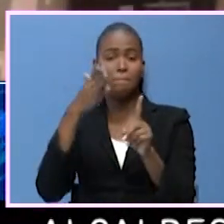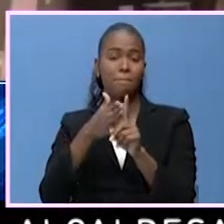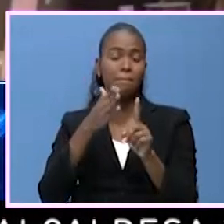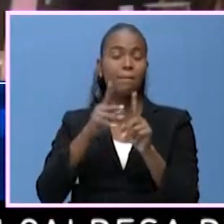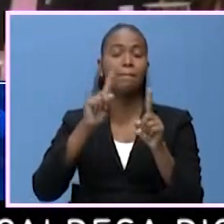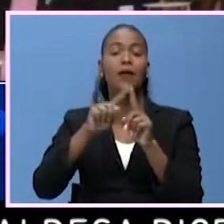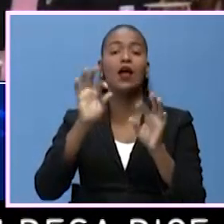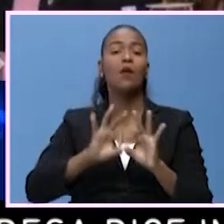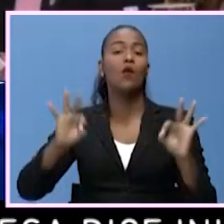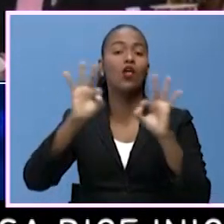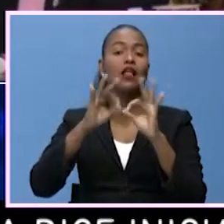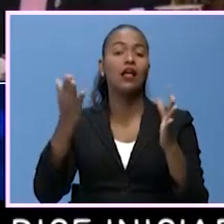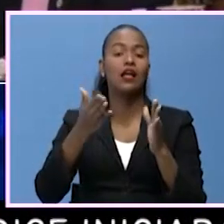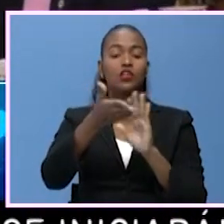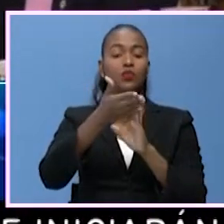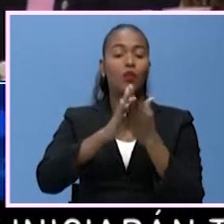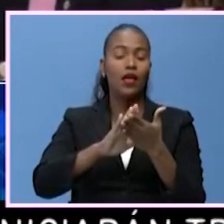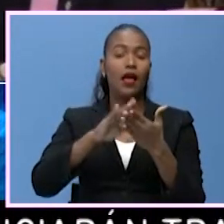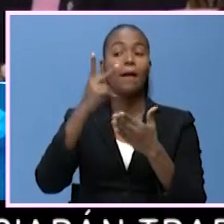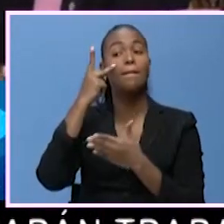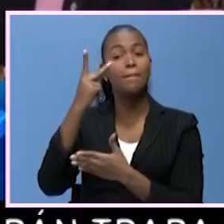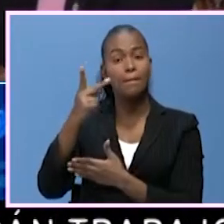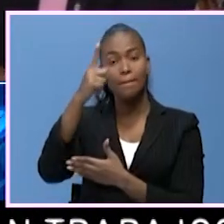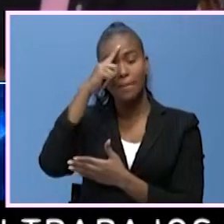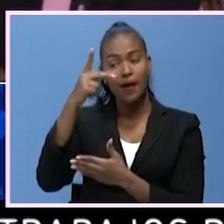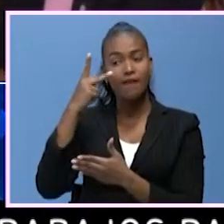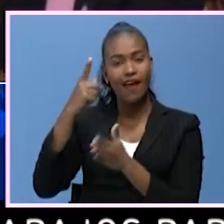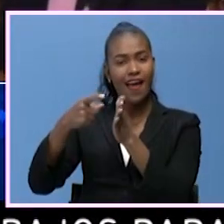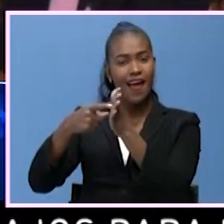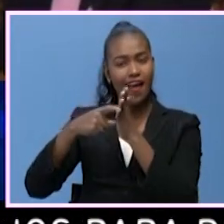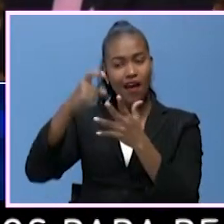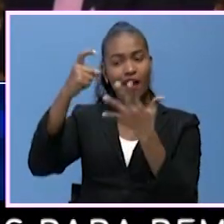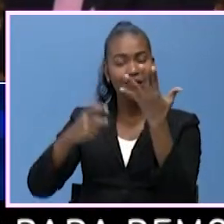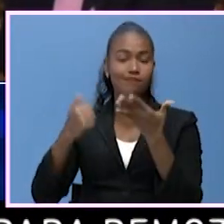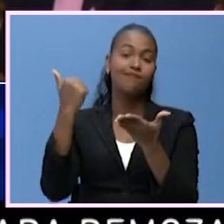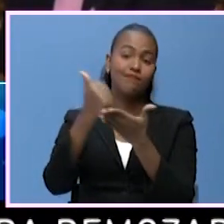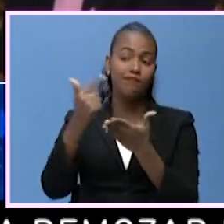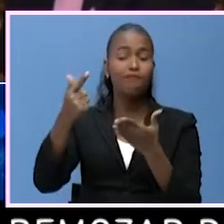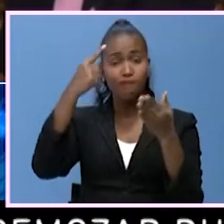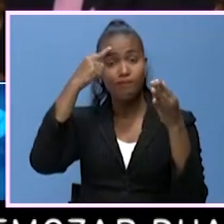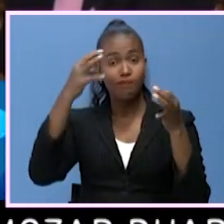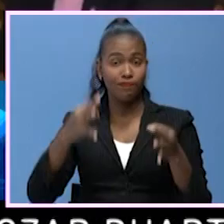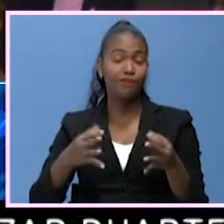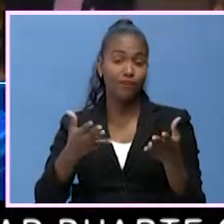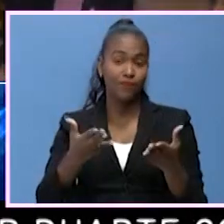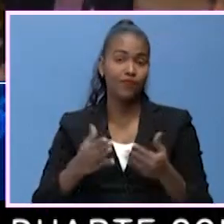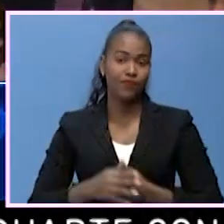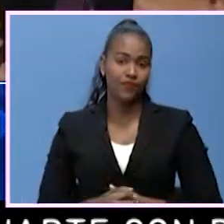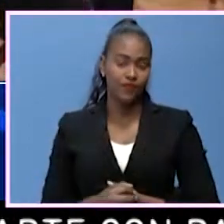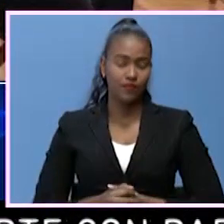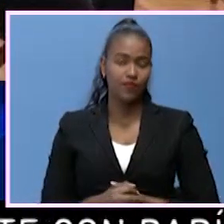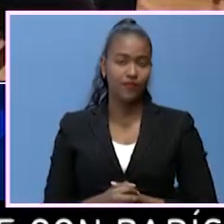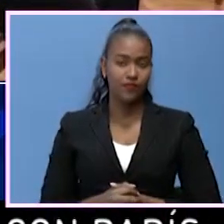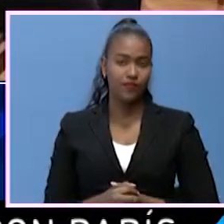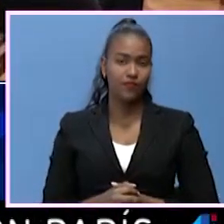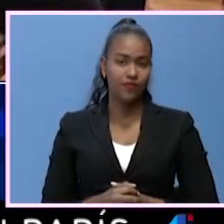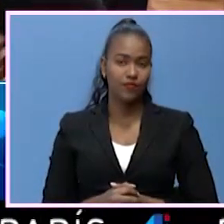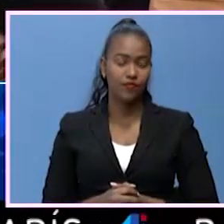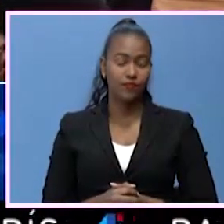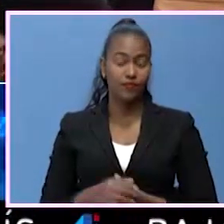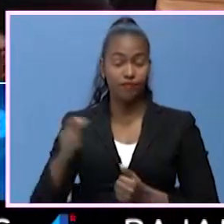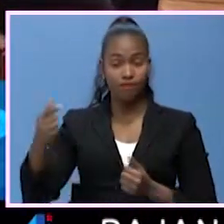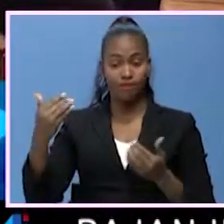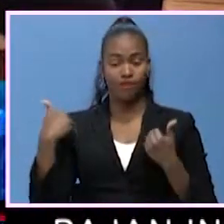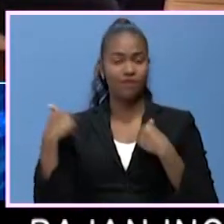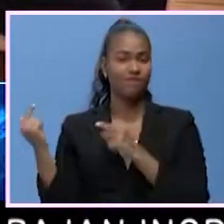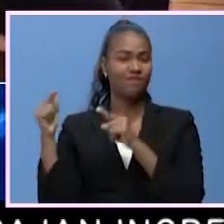importa es que sus comunidades velan para que cumplan con sus exigencias y que él está decidido a llevar bienestar a sus localidades. El acto